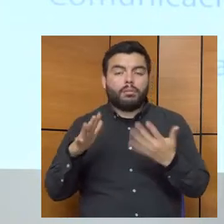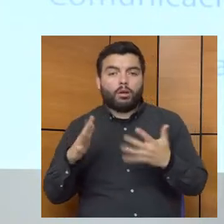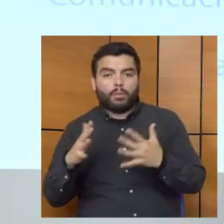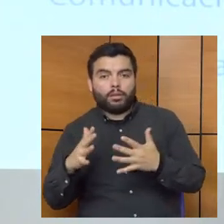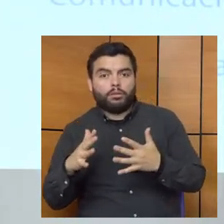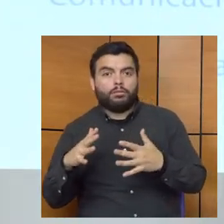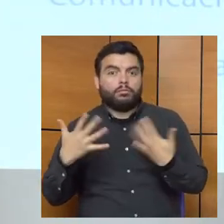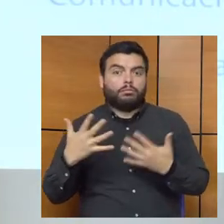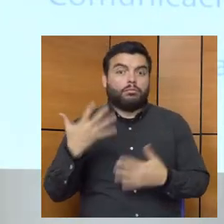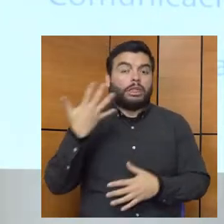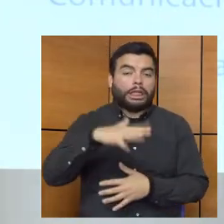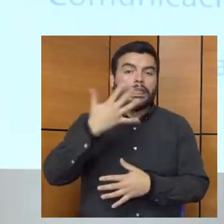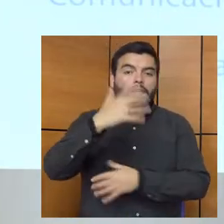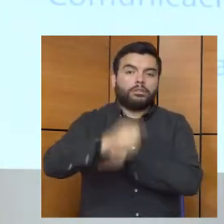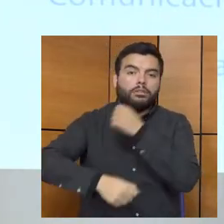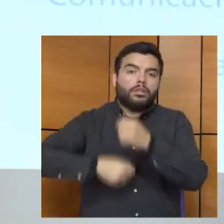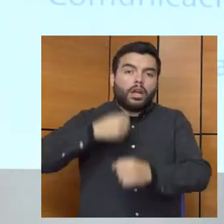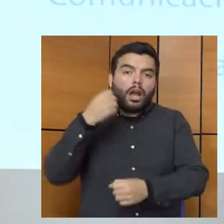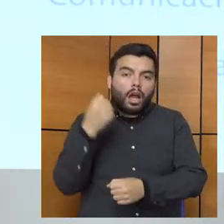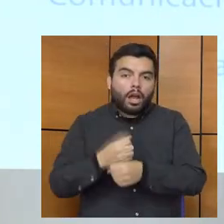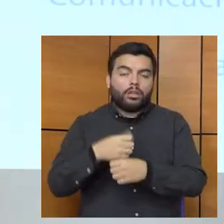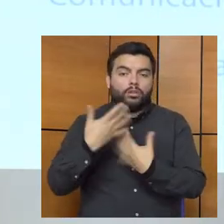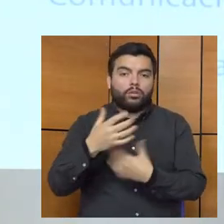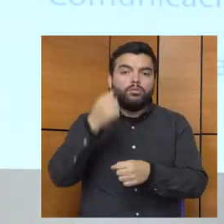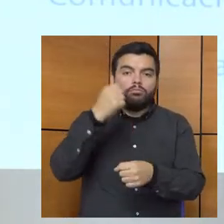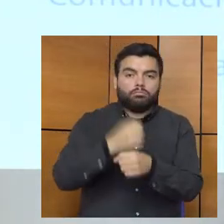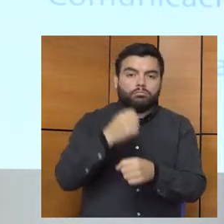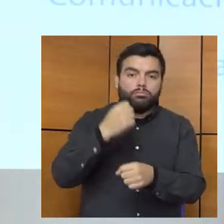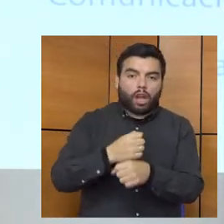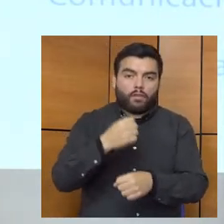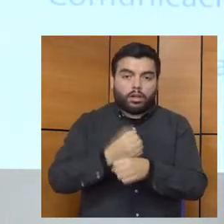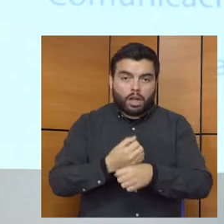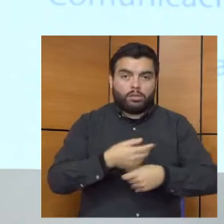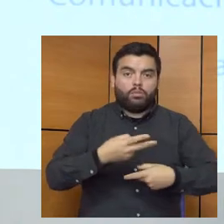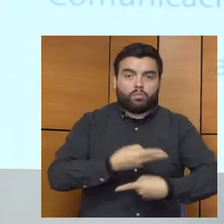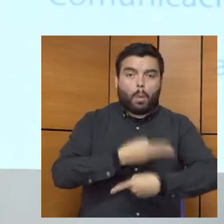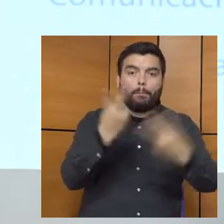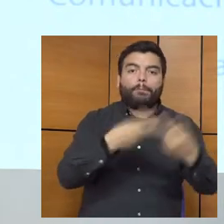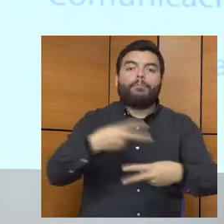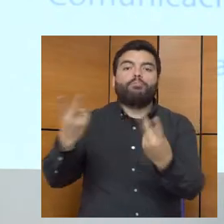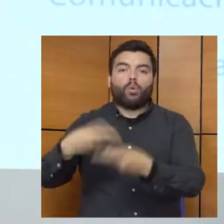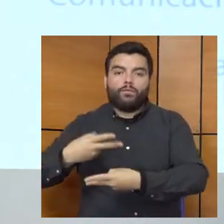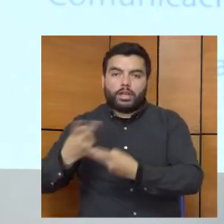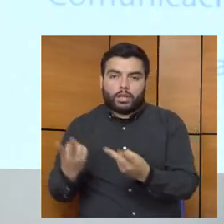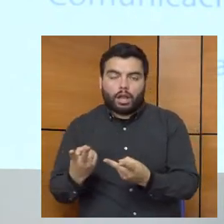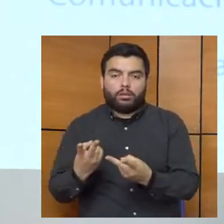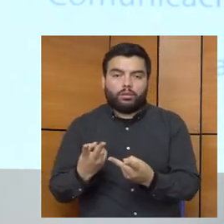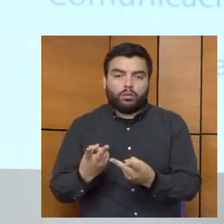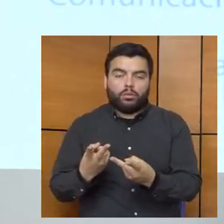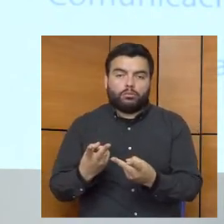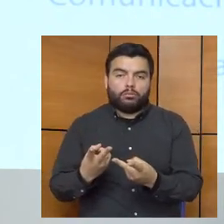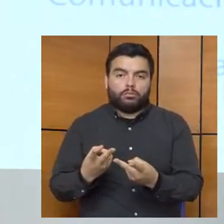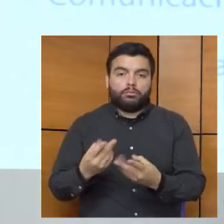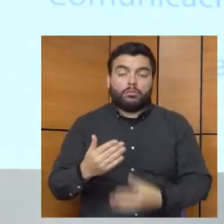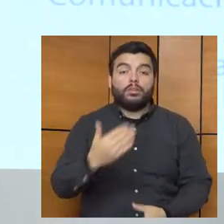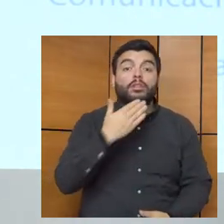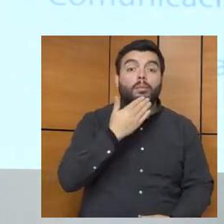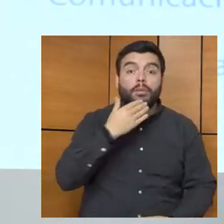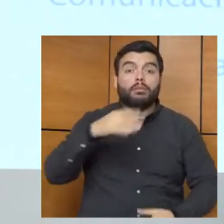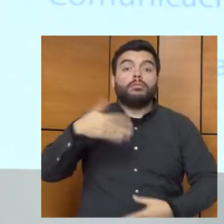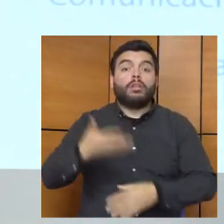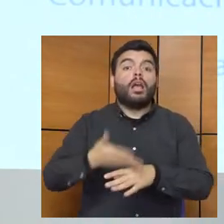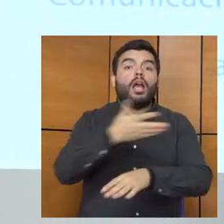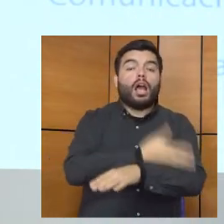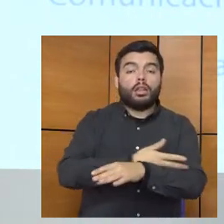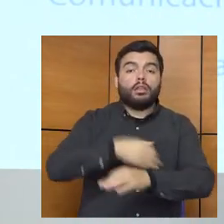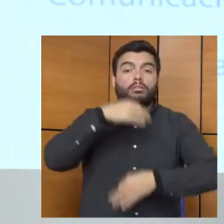ya pues casi 15 años que llevamos trabajando juntos y haciendo publicaciones. Y bueno, pues como decía también el doctor Jorge Arenas